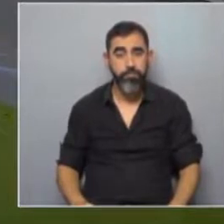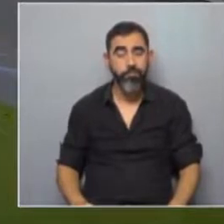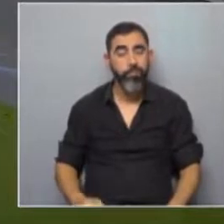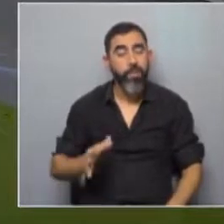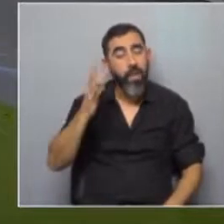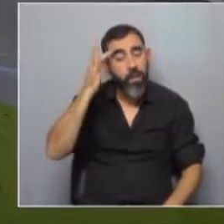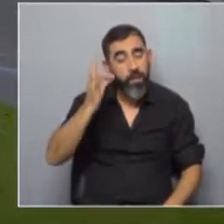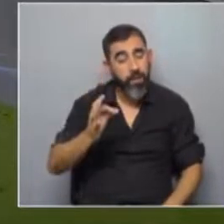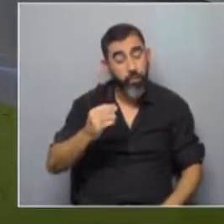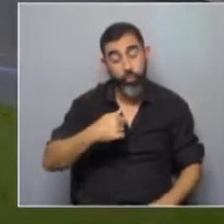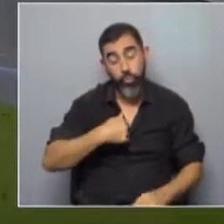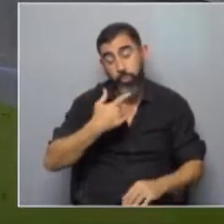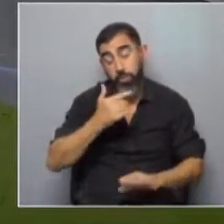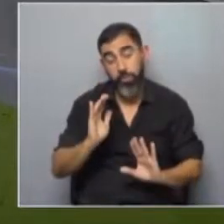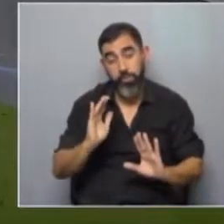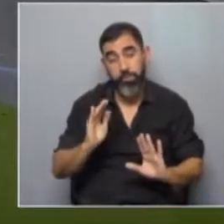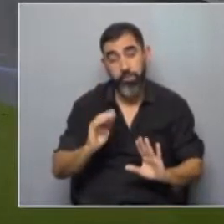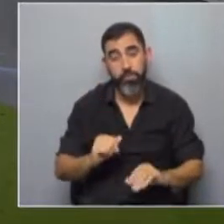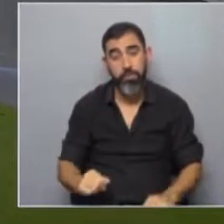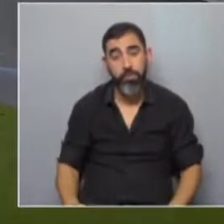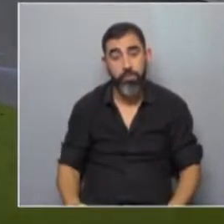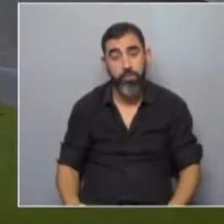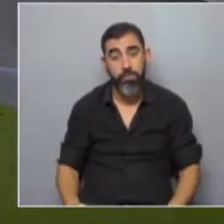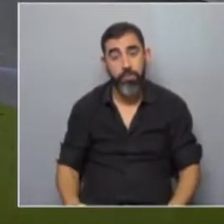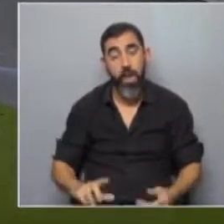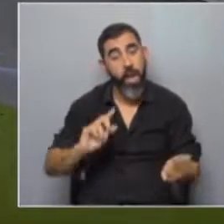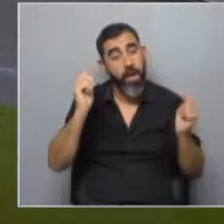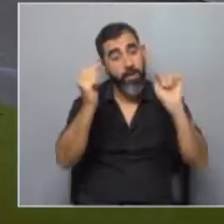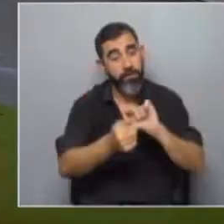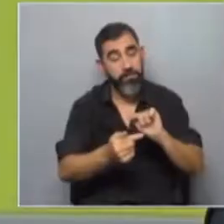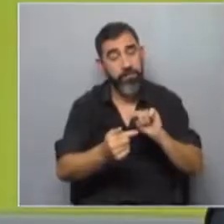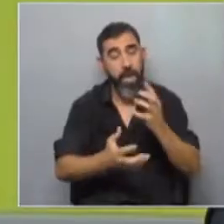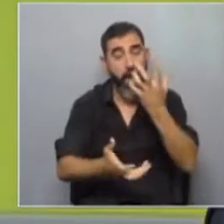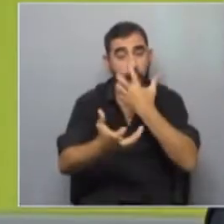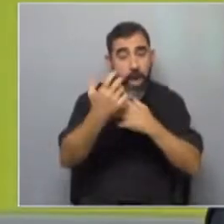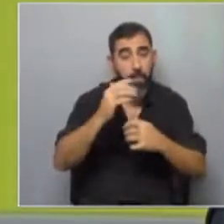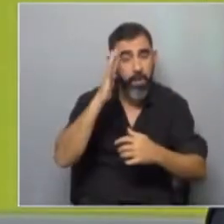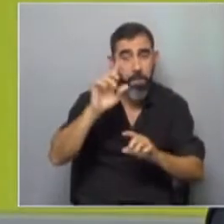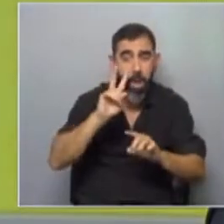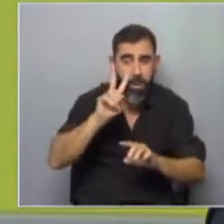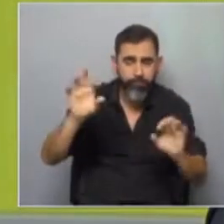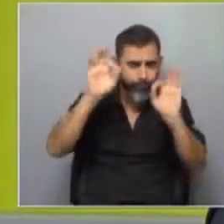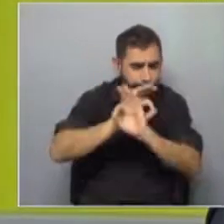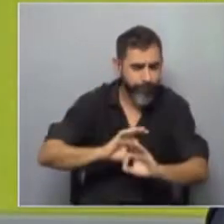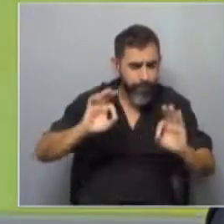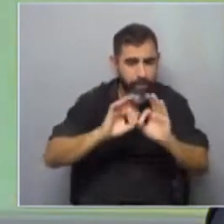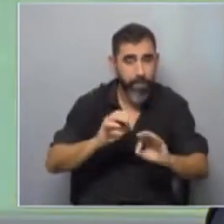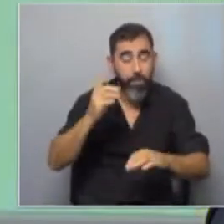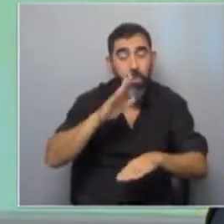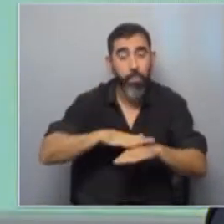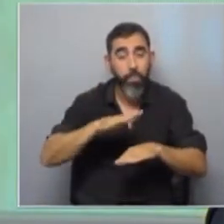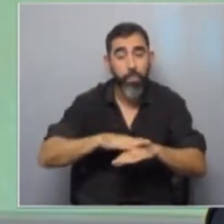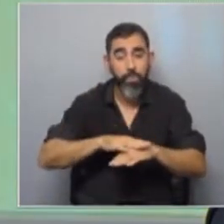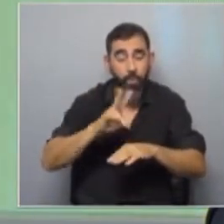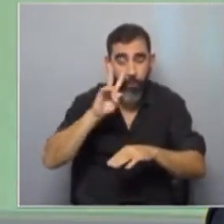por lo menos a ver algún testimonio, el más extraño, el que más se suponía que no había, que ya no quedaba más? Porque sé que hay varias especies que se